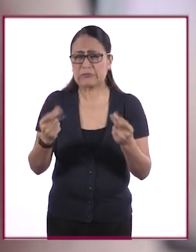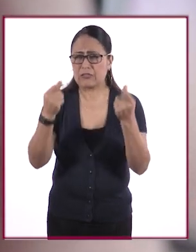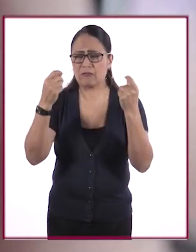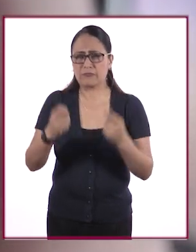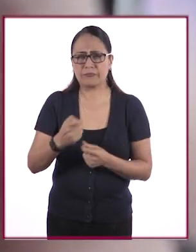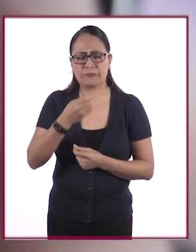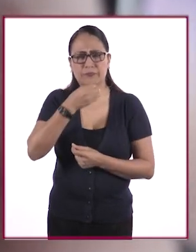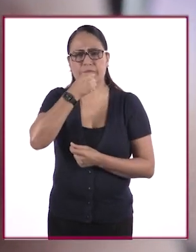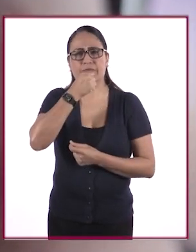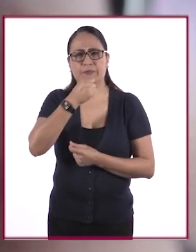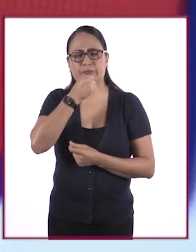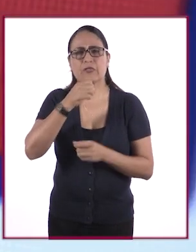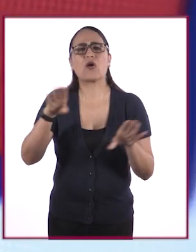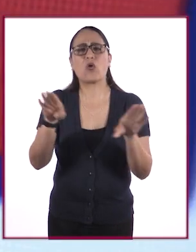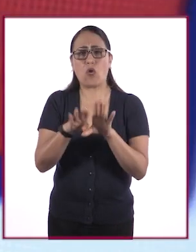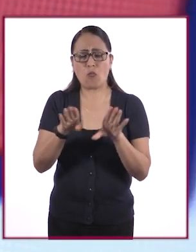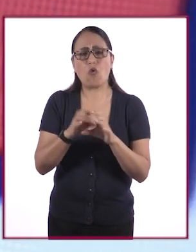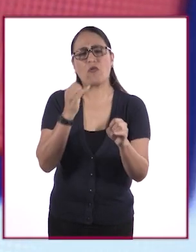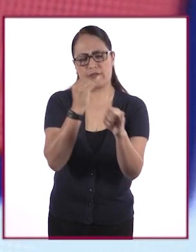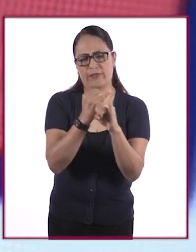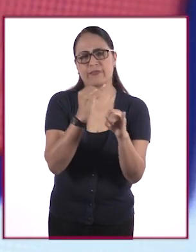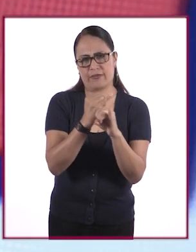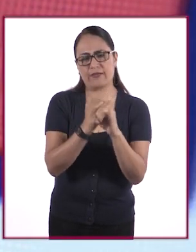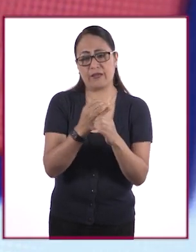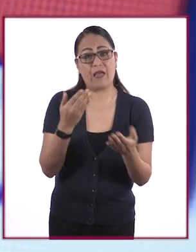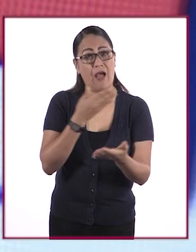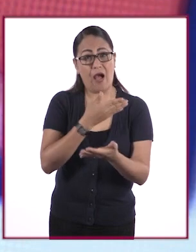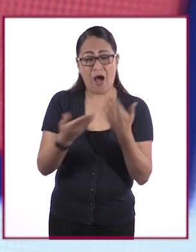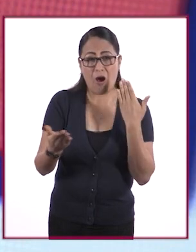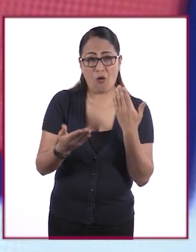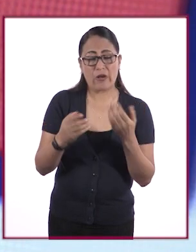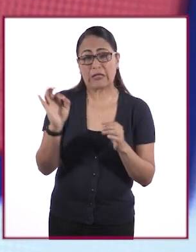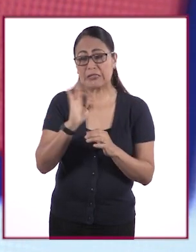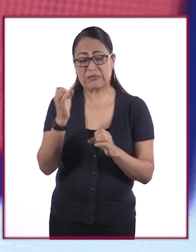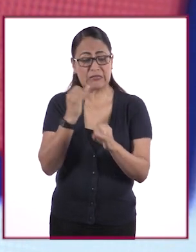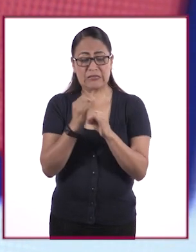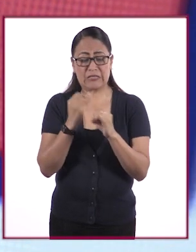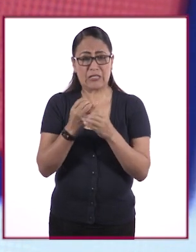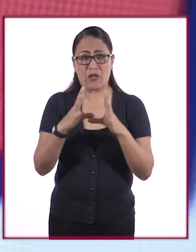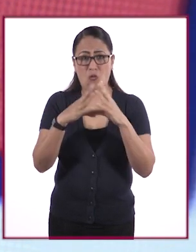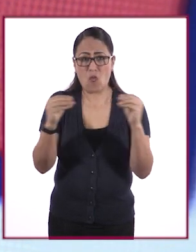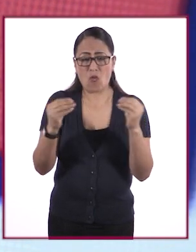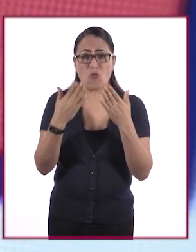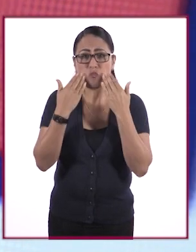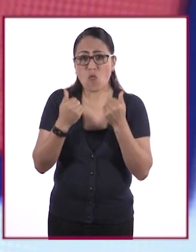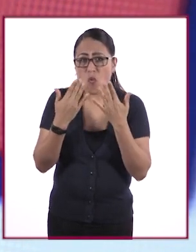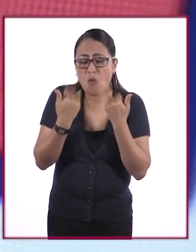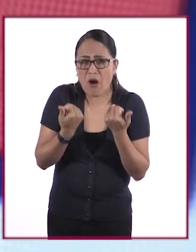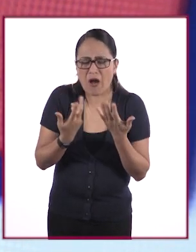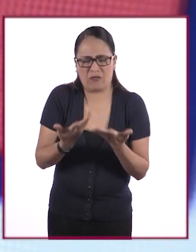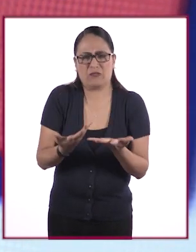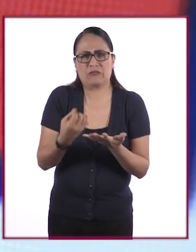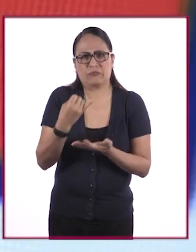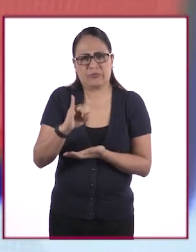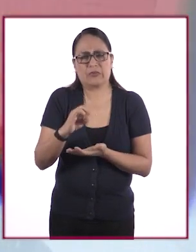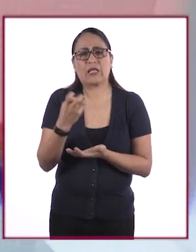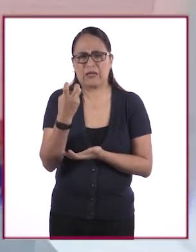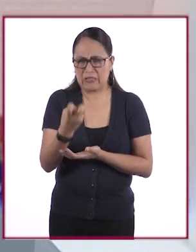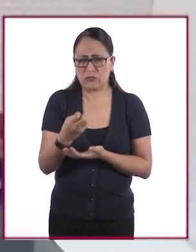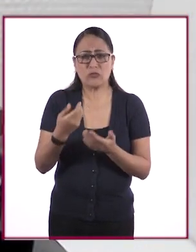posible gracias al Internet. Y aunque hoy nos parezca inimaginable vivir sin esta herramienta, esto no siempre fue